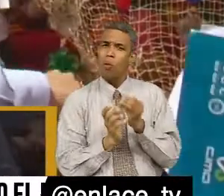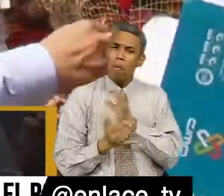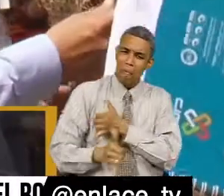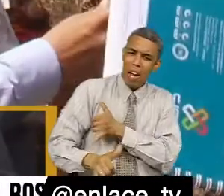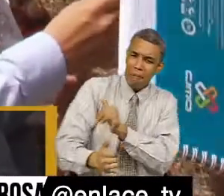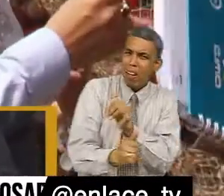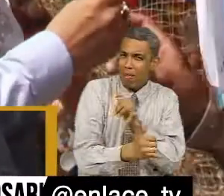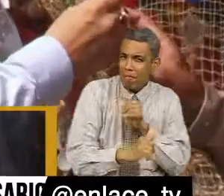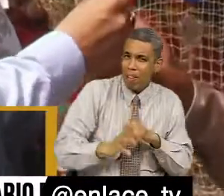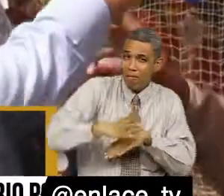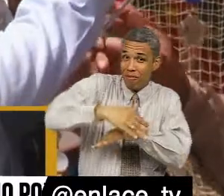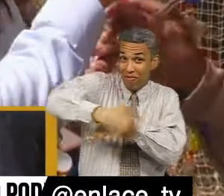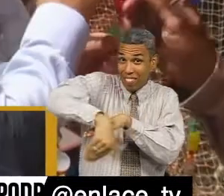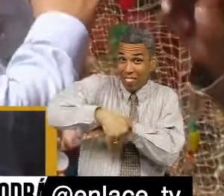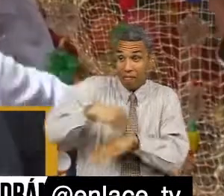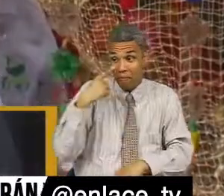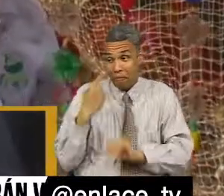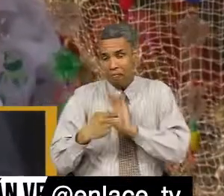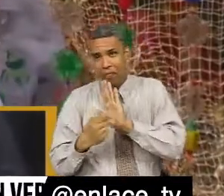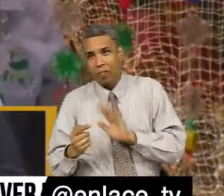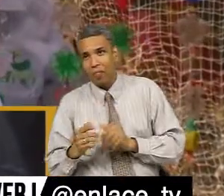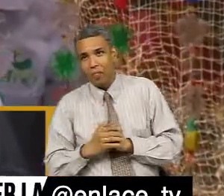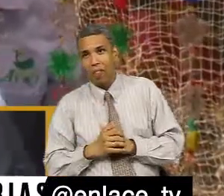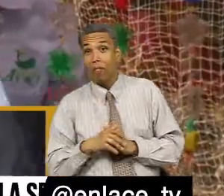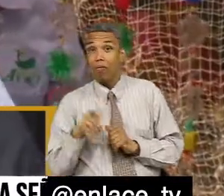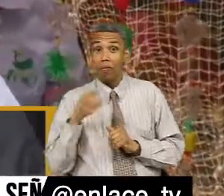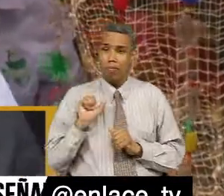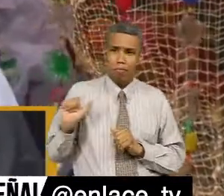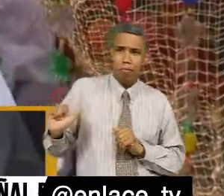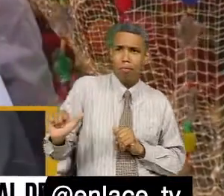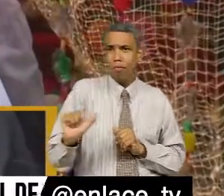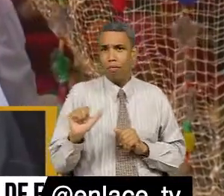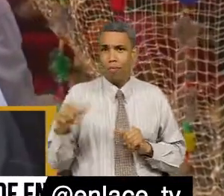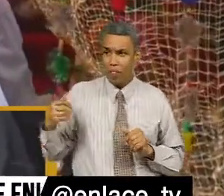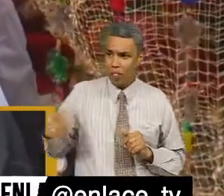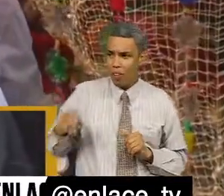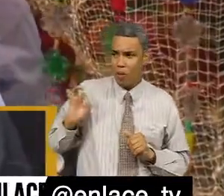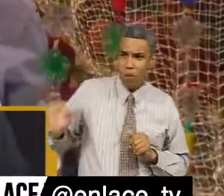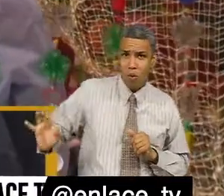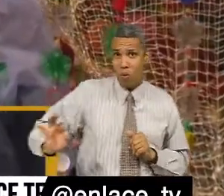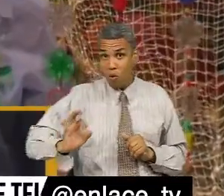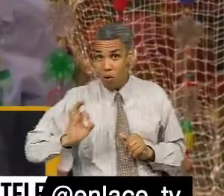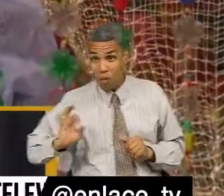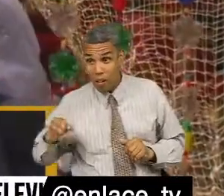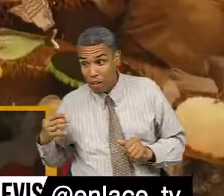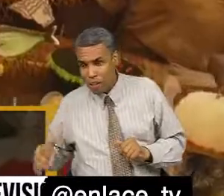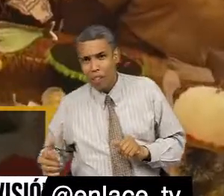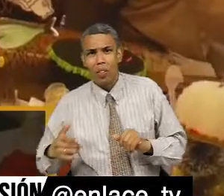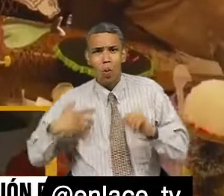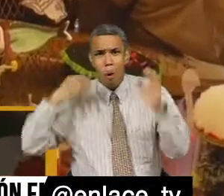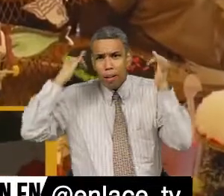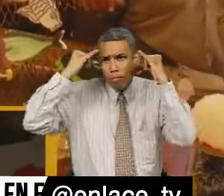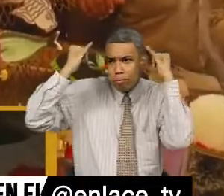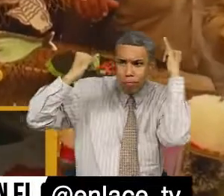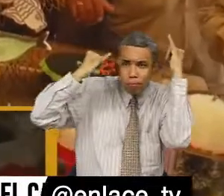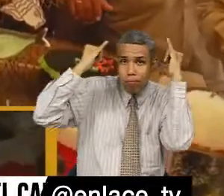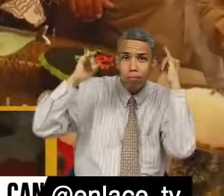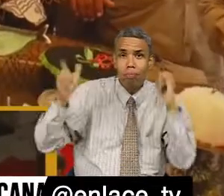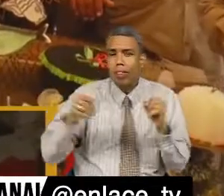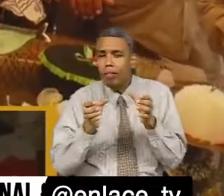forma cultura y también mostrar el trabajo de las niñas que trabajan y de los hombres que trabajan para la Asociación Aire. La Asociación Aire ha querido motivar